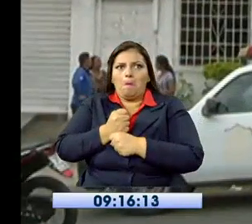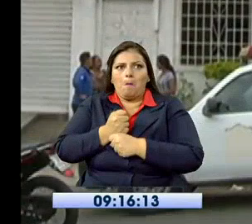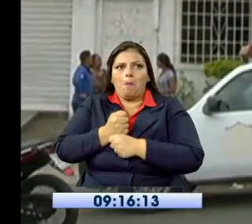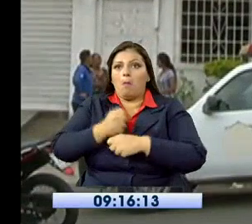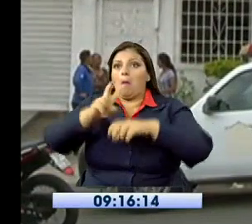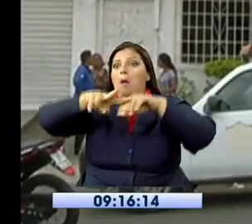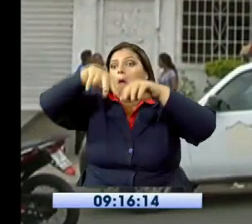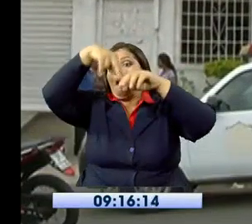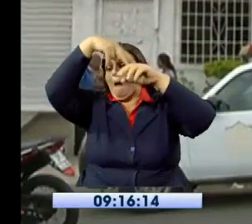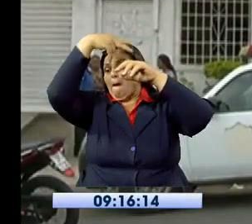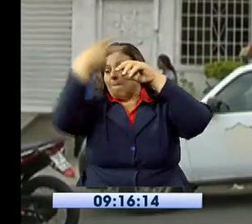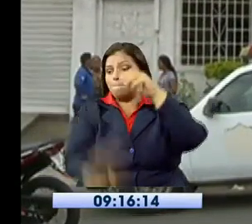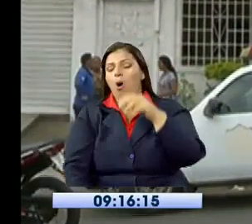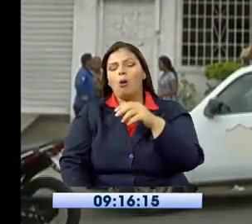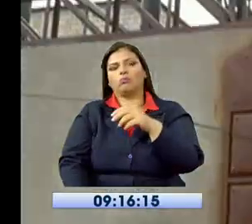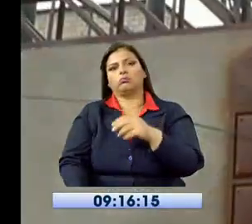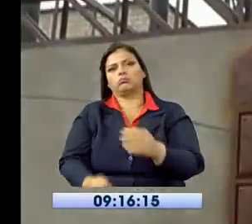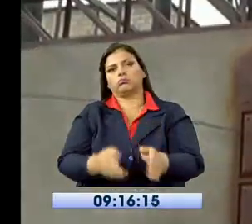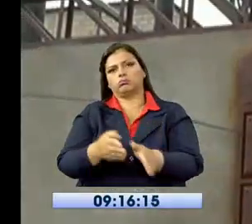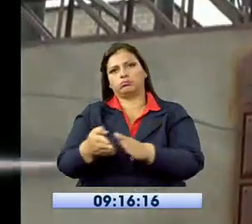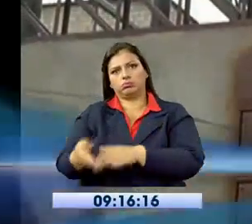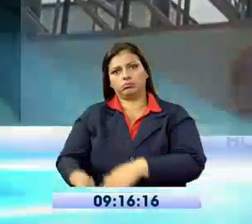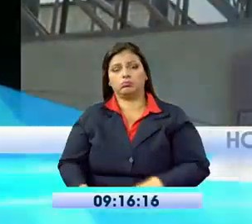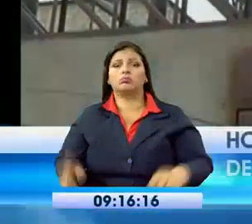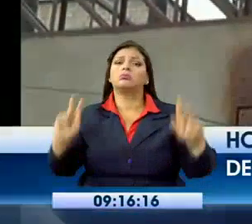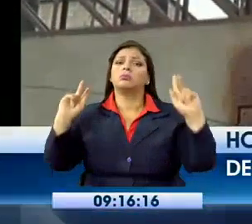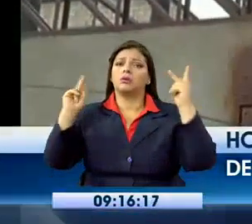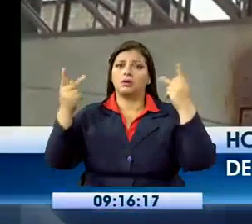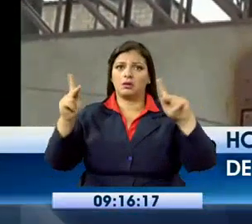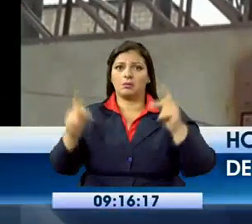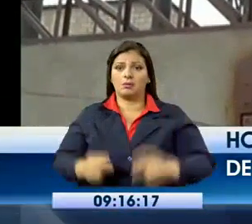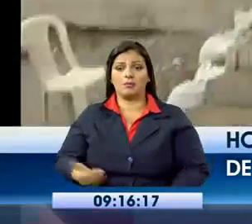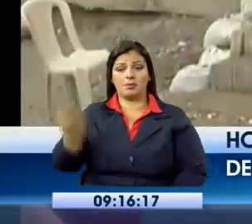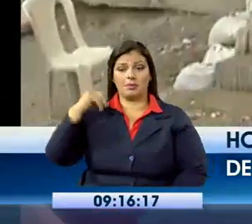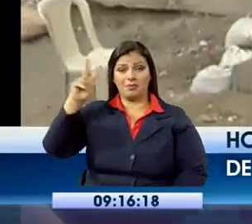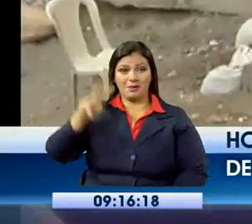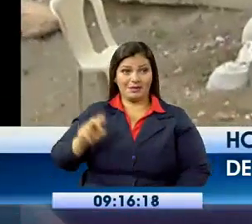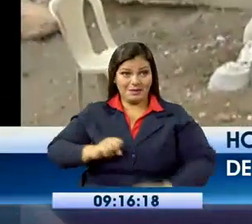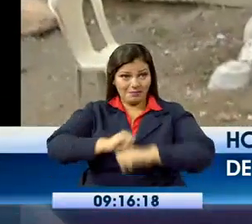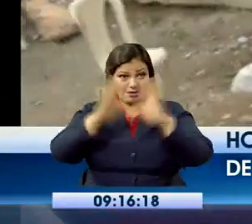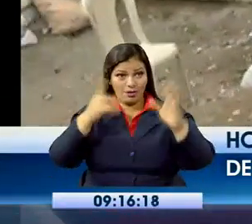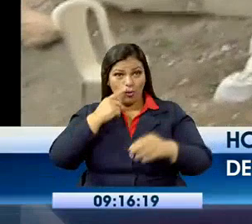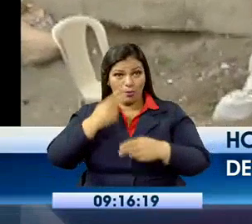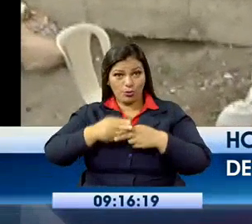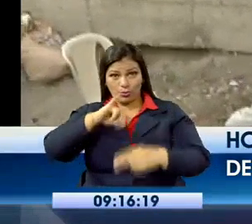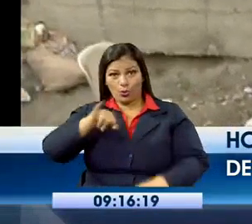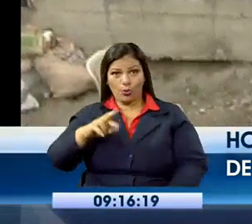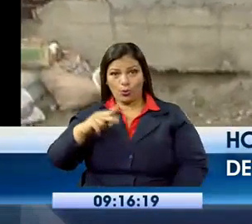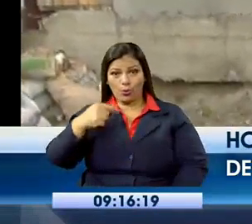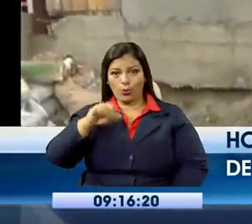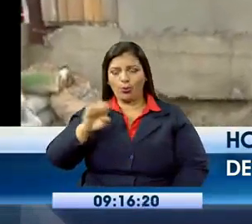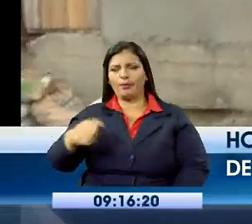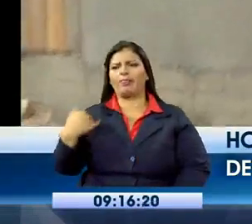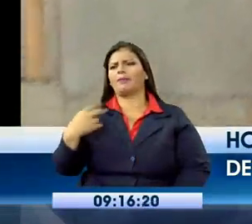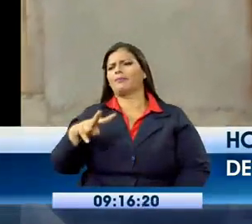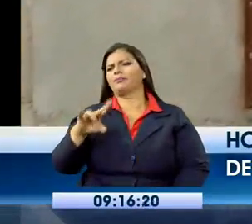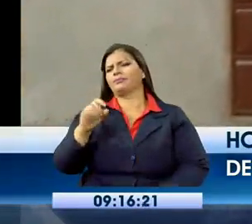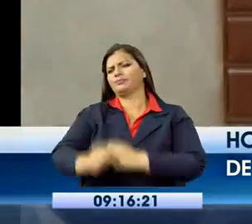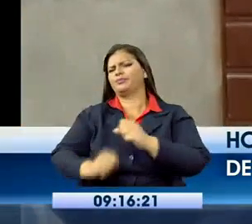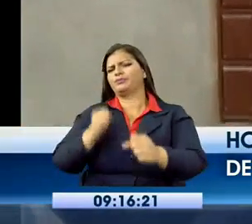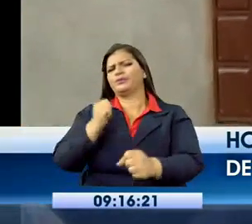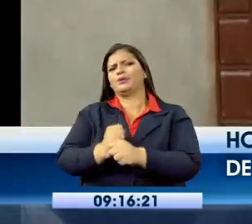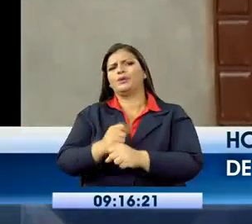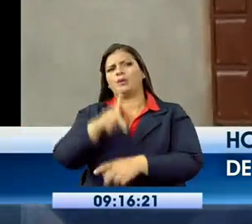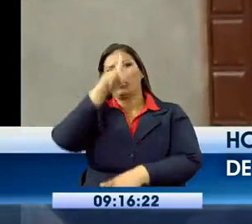Ocurrió en el sector Colinas de la Alborada, al norte de Guayaquil, la mañana del viernes. Jorge Álvarez, de 28 años de edad, falleció